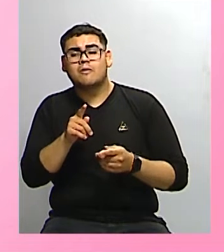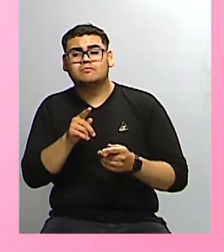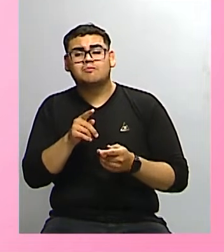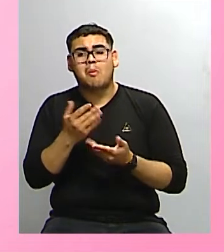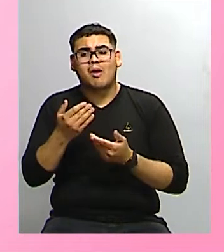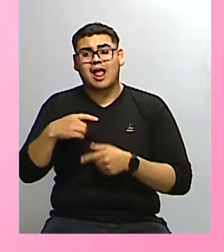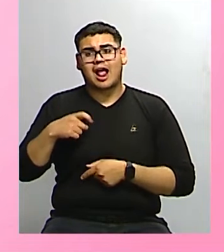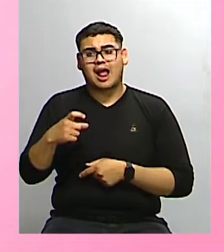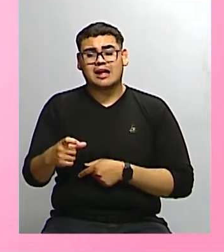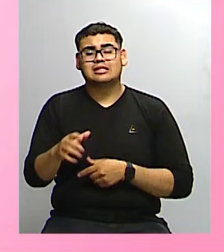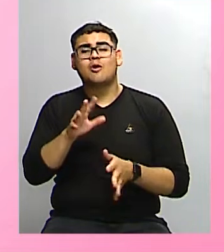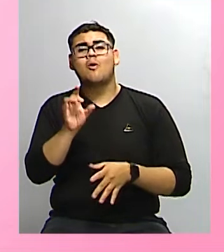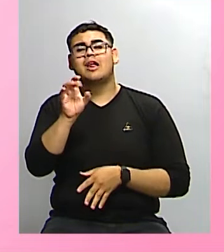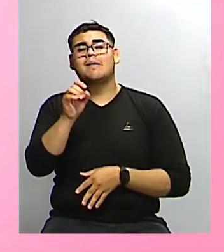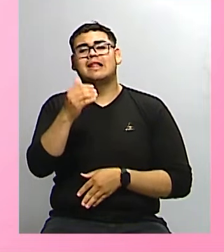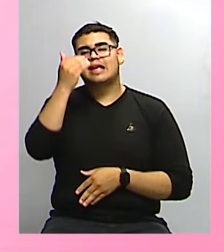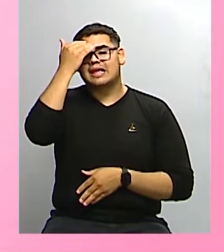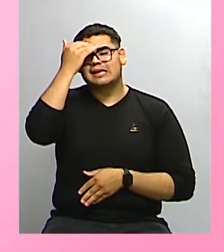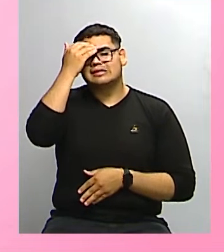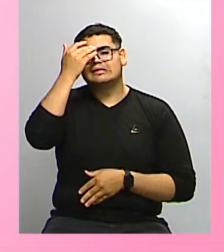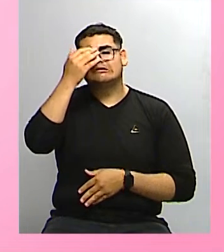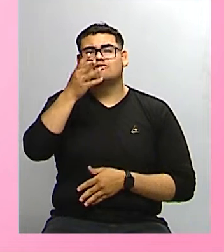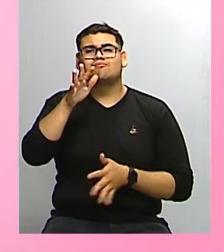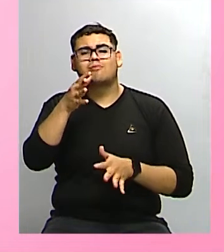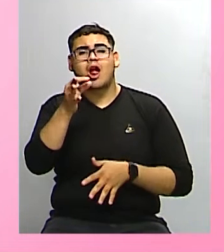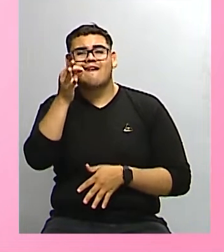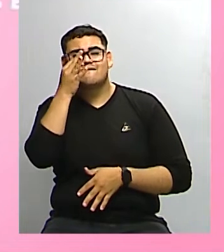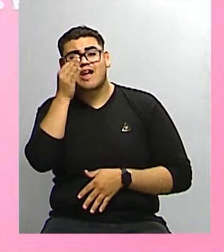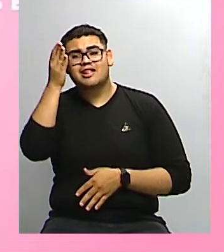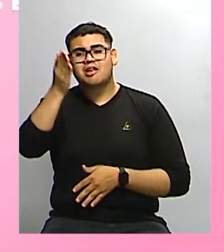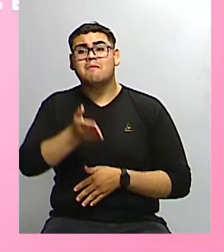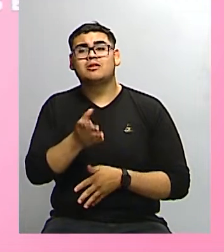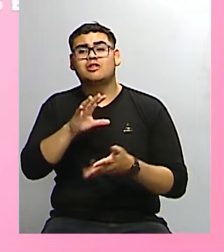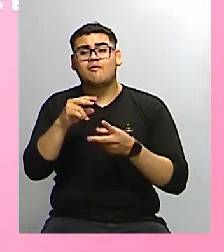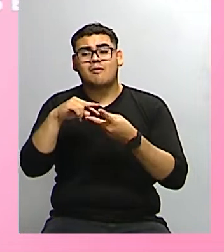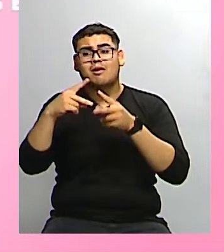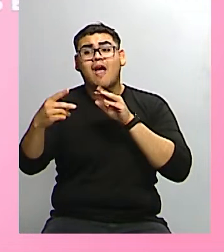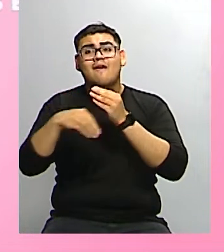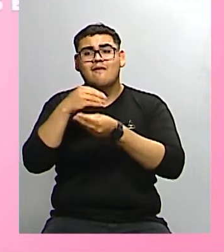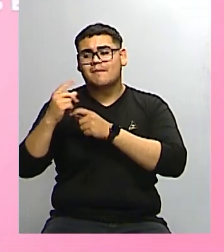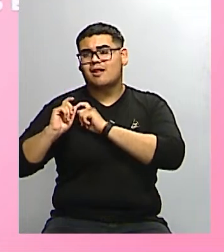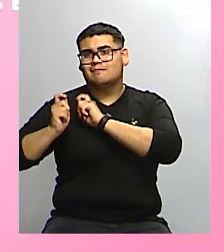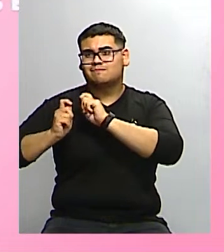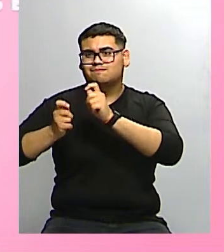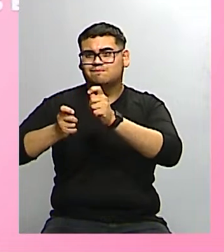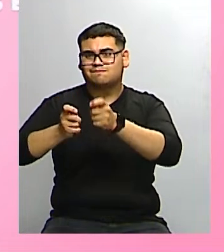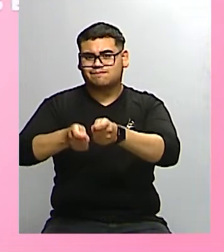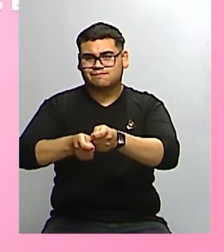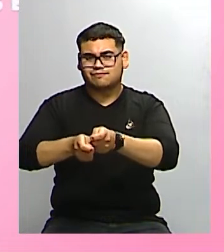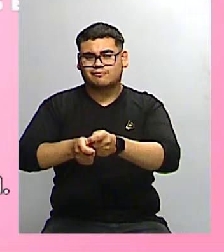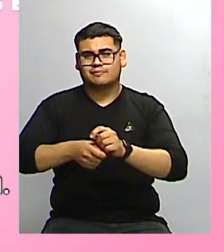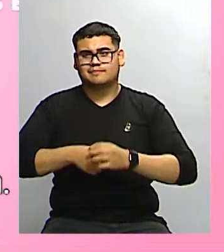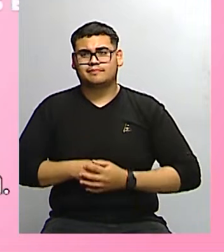el 20% de los cánceres son de origen familiar. Los otros no se sabe